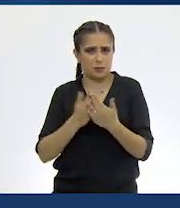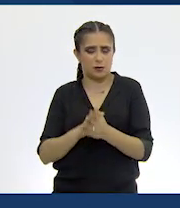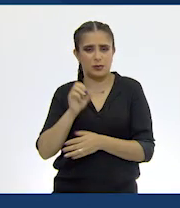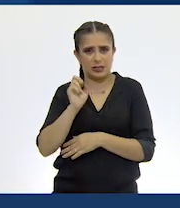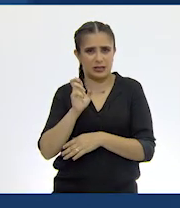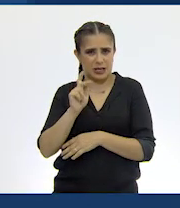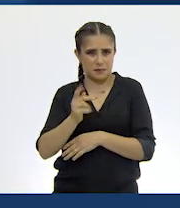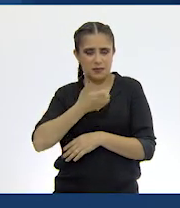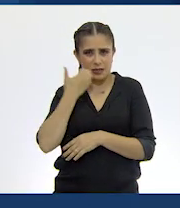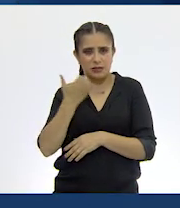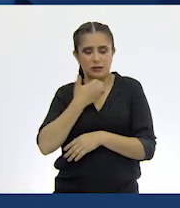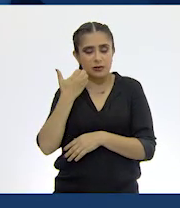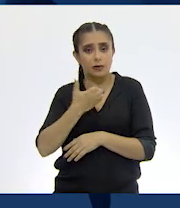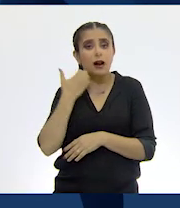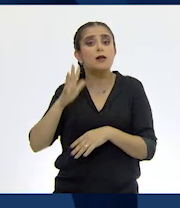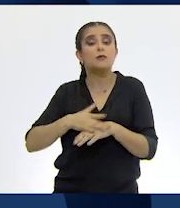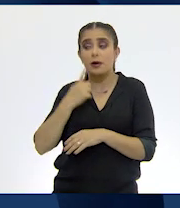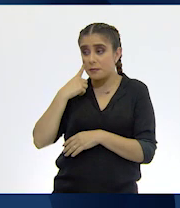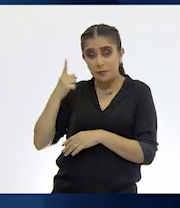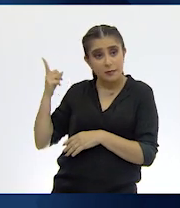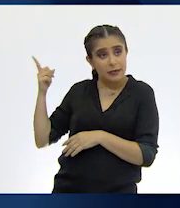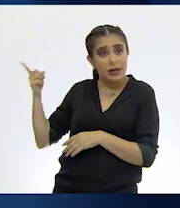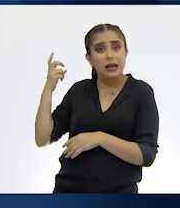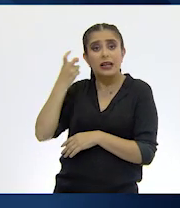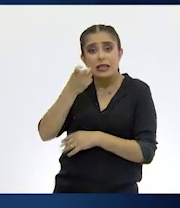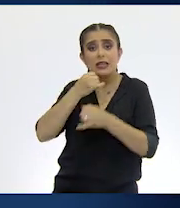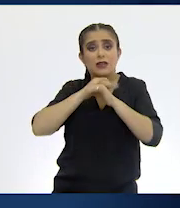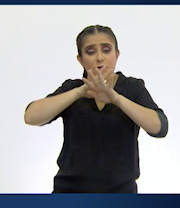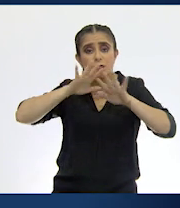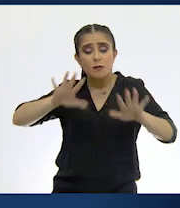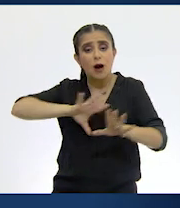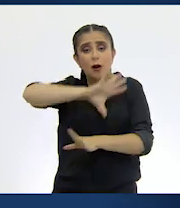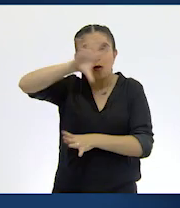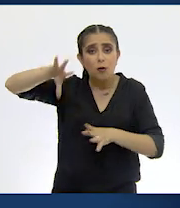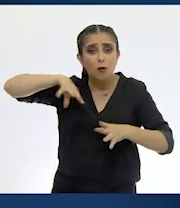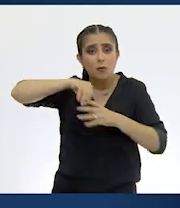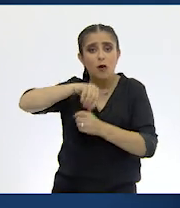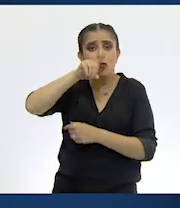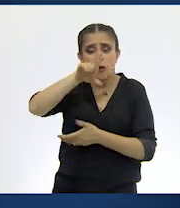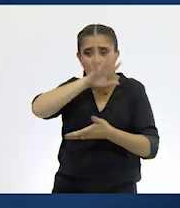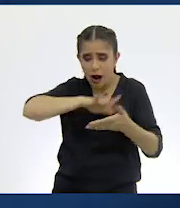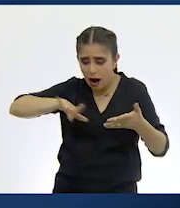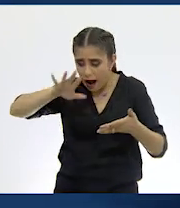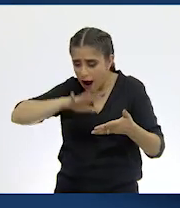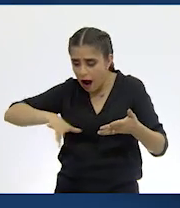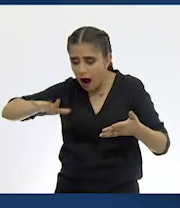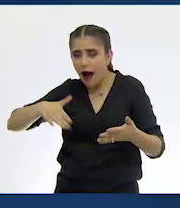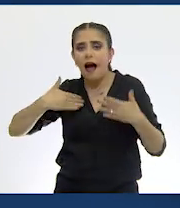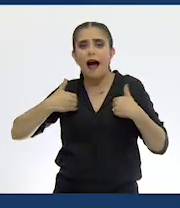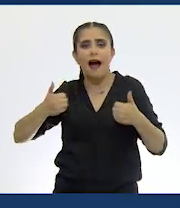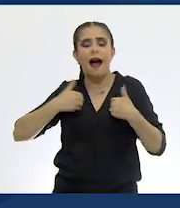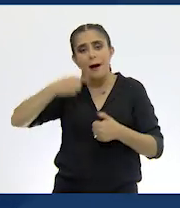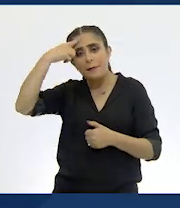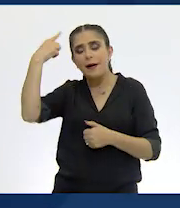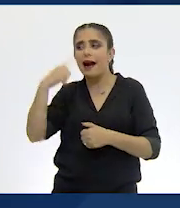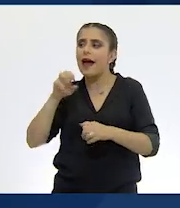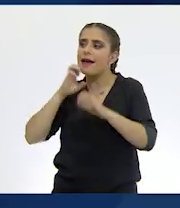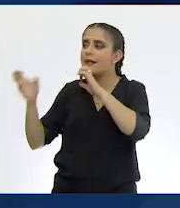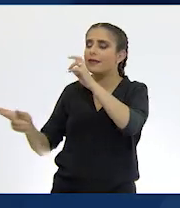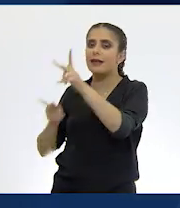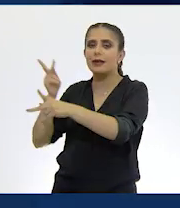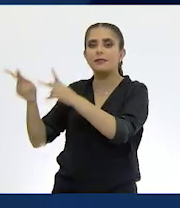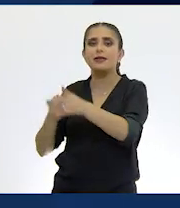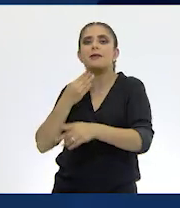porque precisamente aquí se complementa toda esa información sobre la entrevista, cómo la